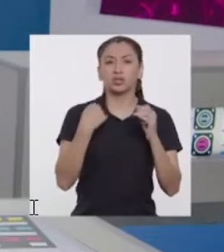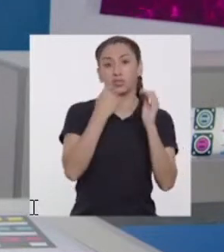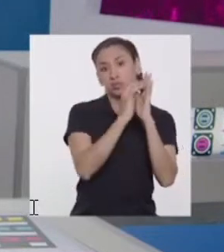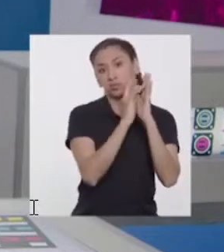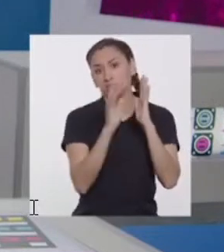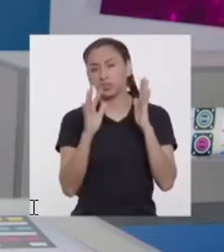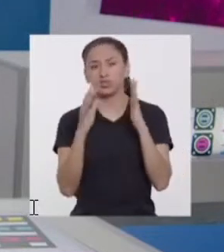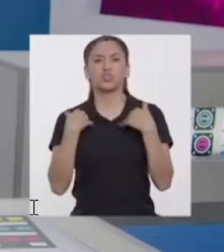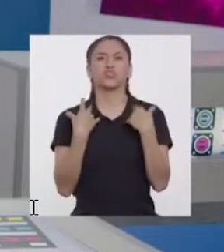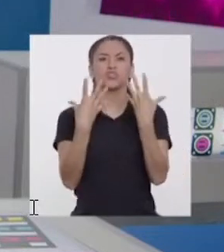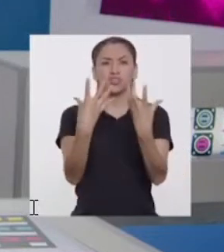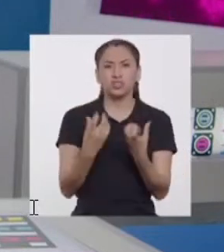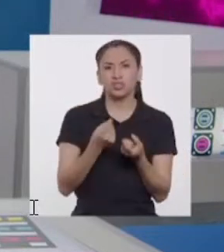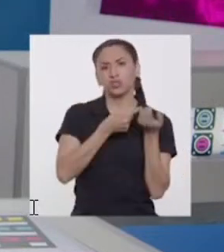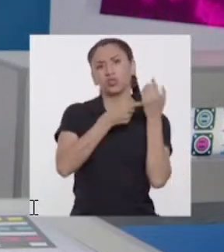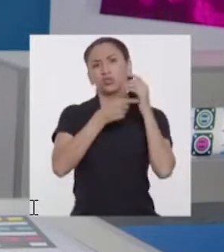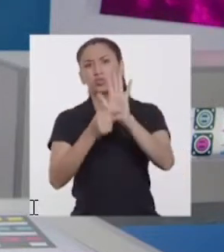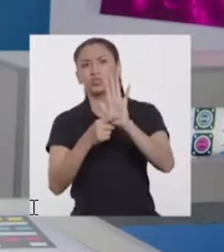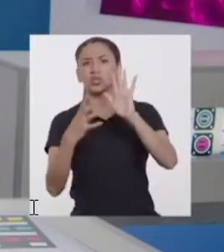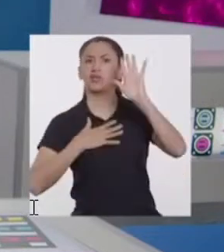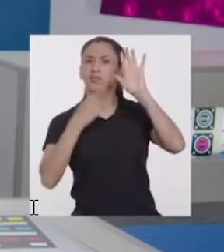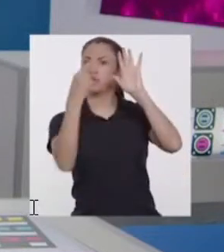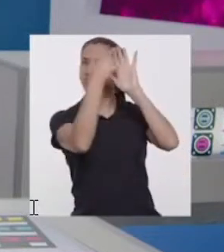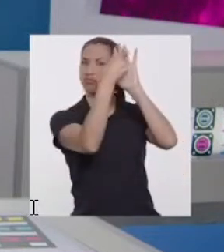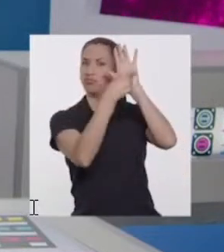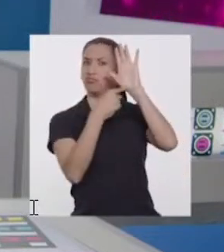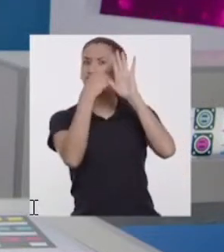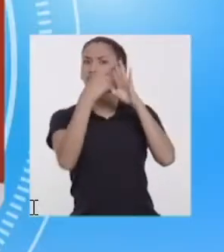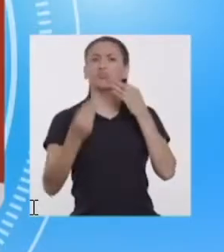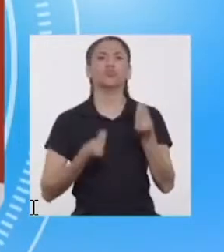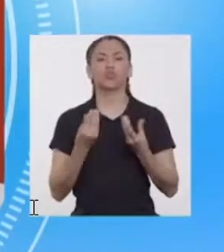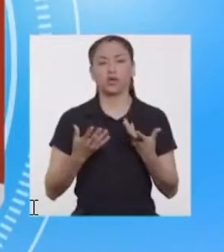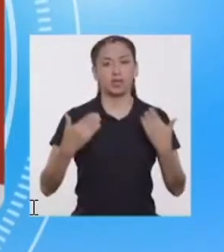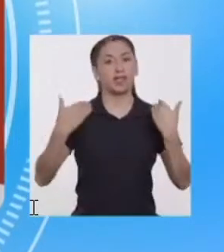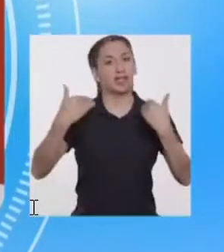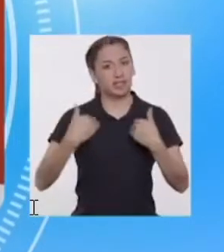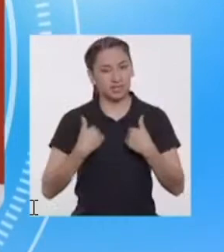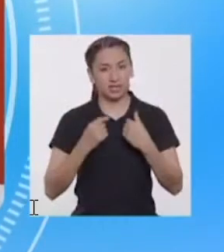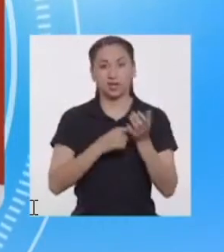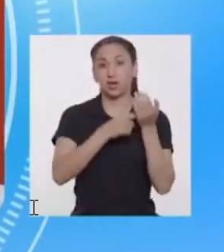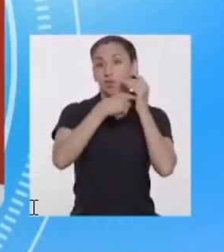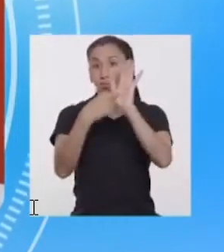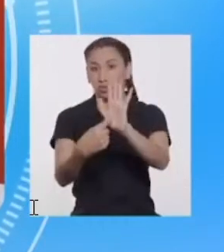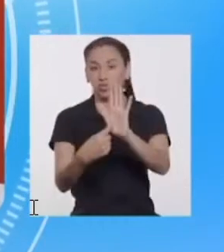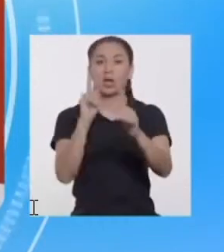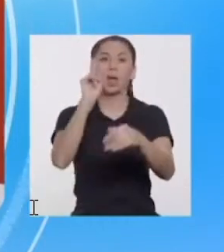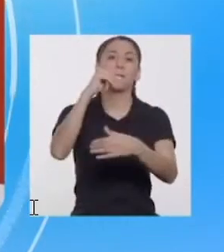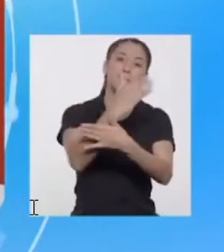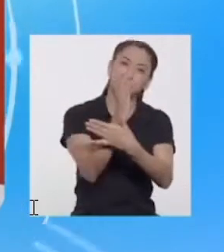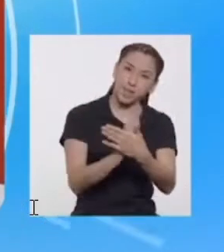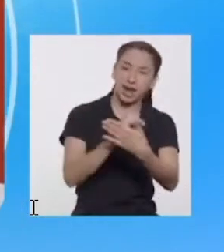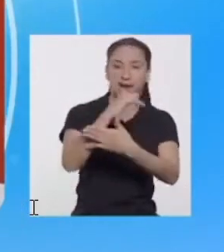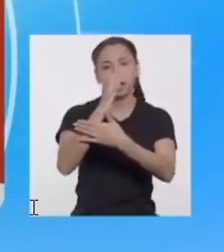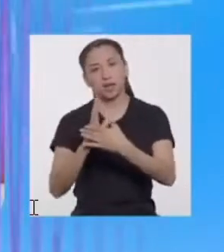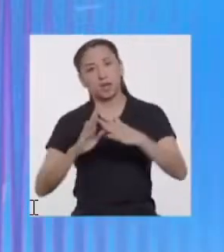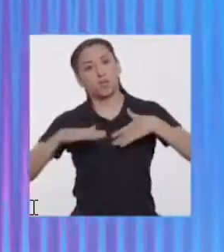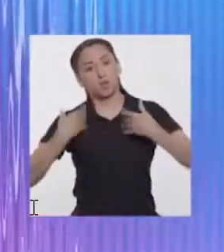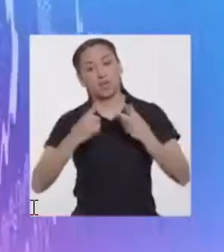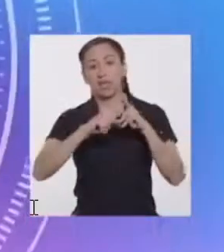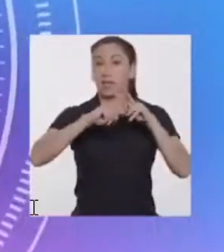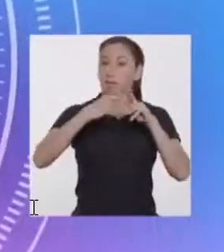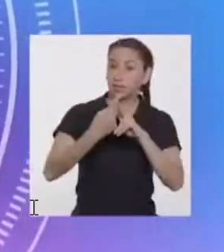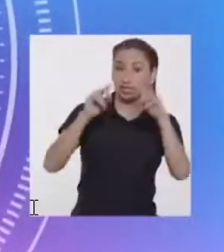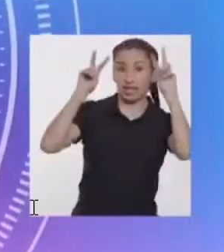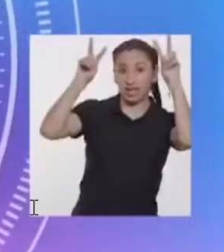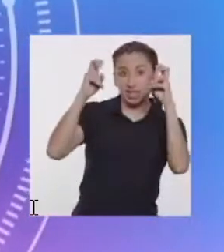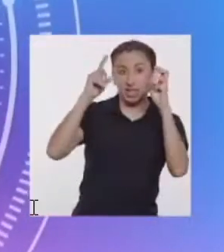quiero mostrar las distintas partes de mi afiche? Hay que enseñar por partes, Techi. Se puede empezar